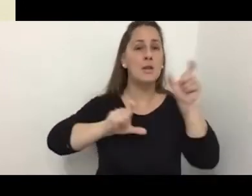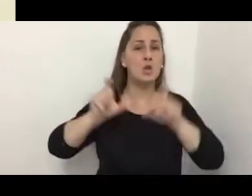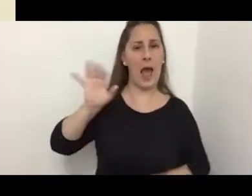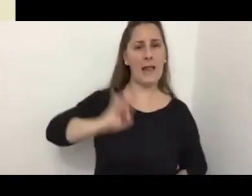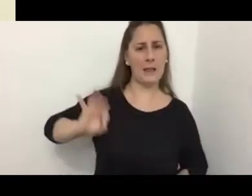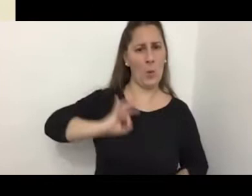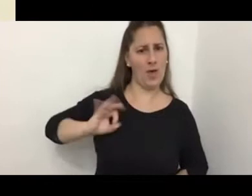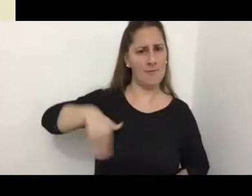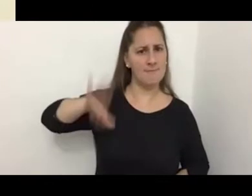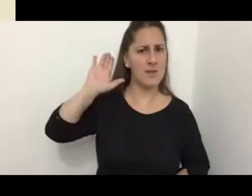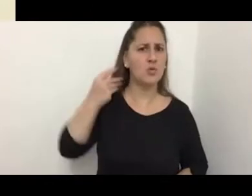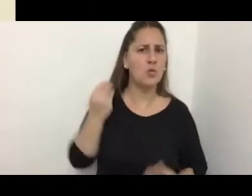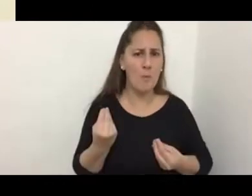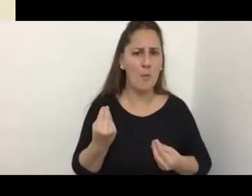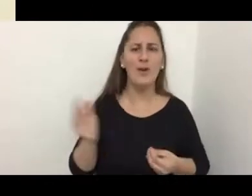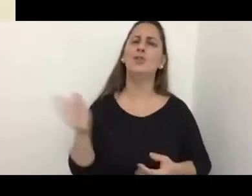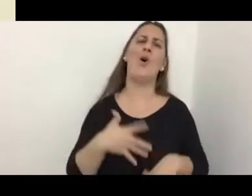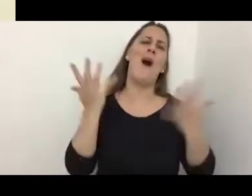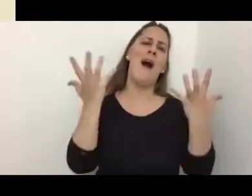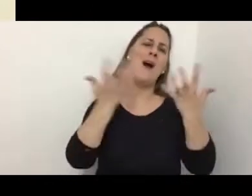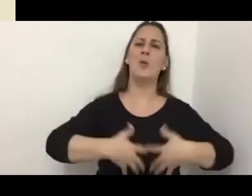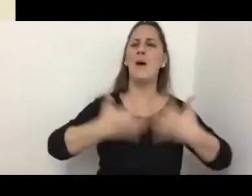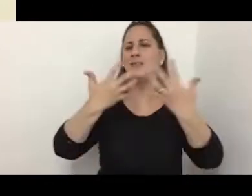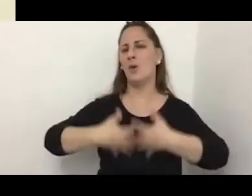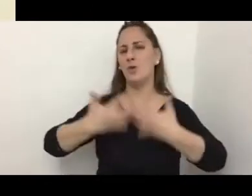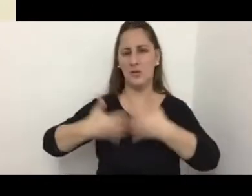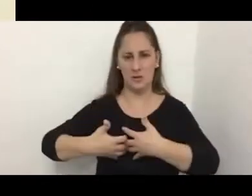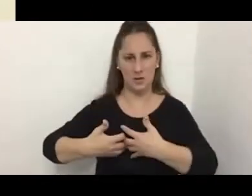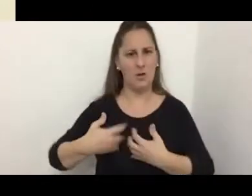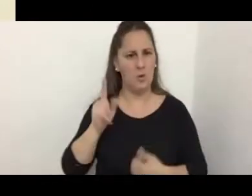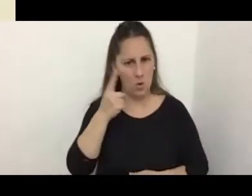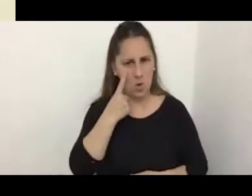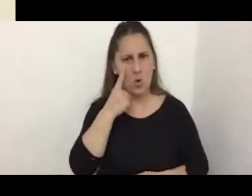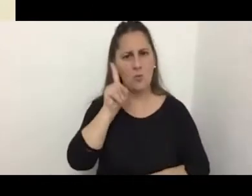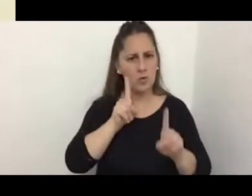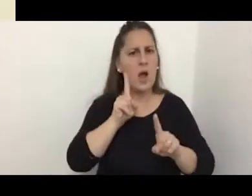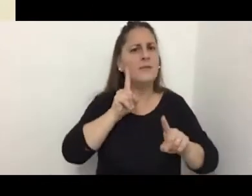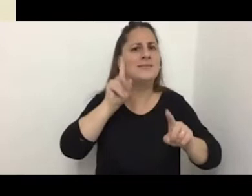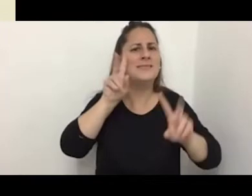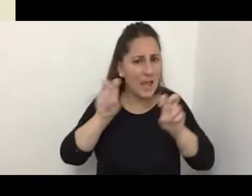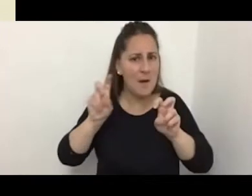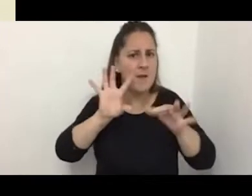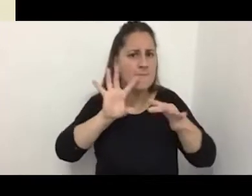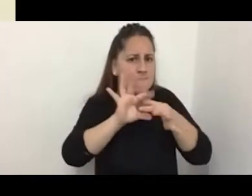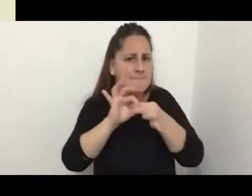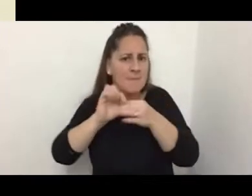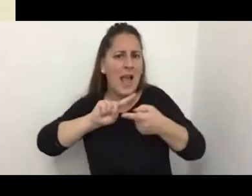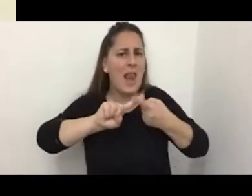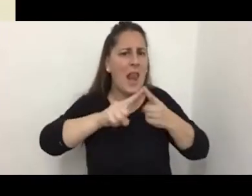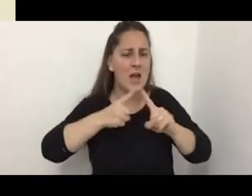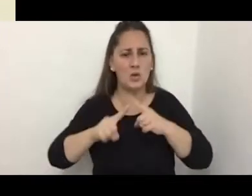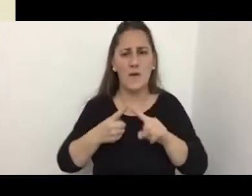todo esto uno lo sistematiza en distintos puntos, pero muchas cuestiones están interrelacionadas. La temática